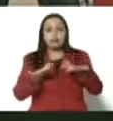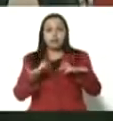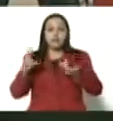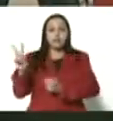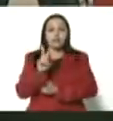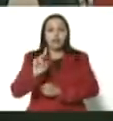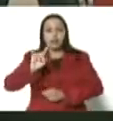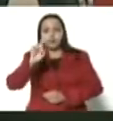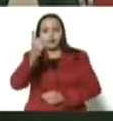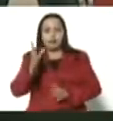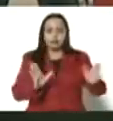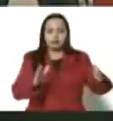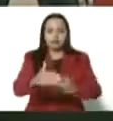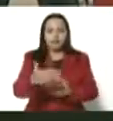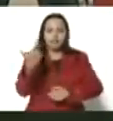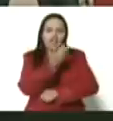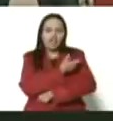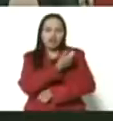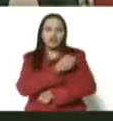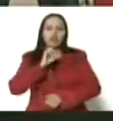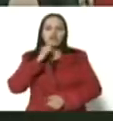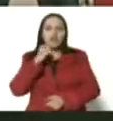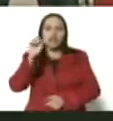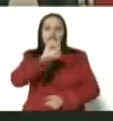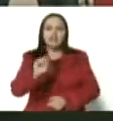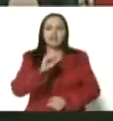primer lote de la vacuna rusa Sputnik V.